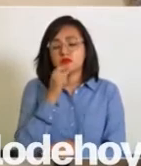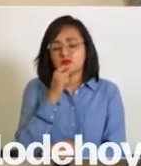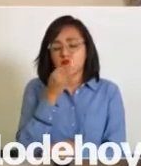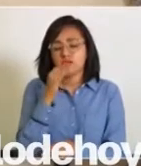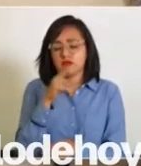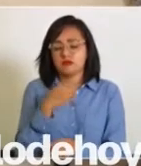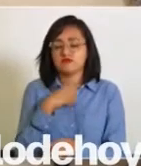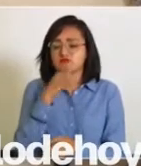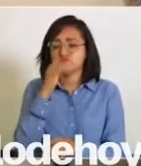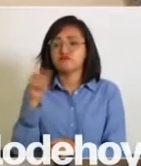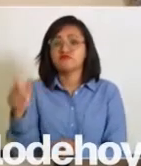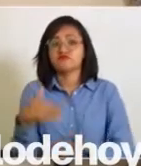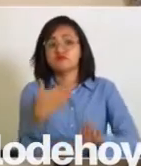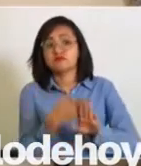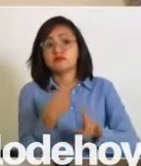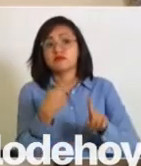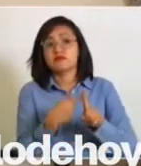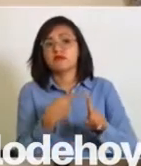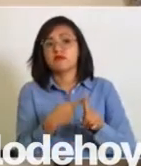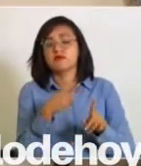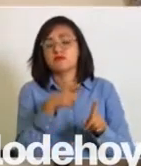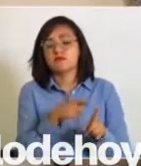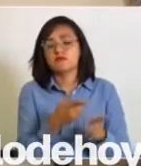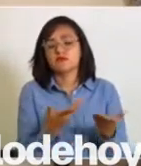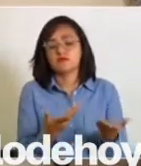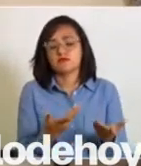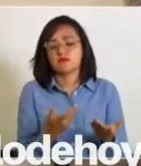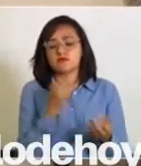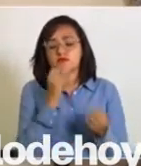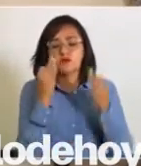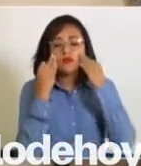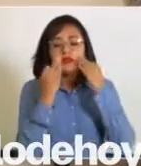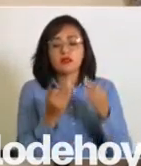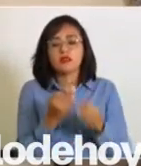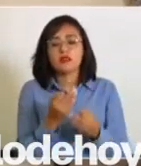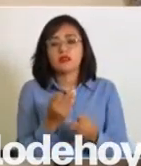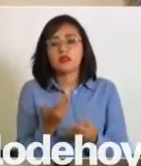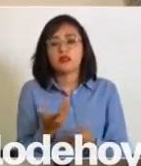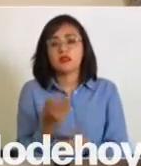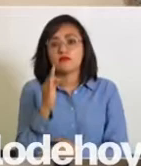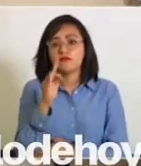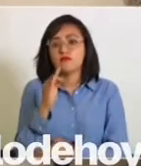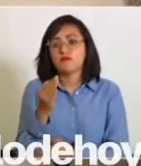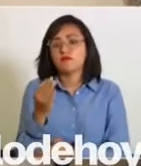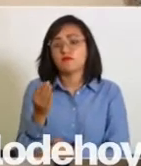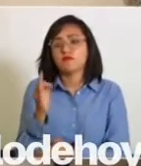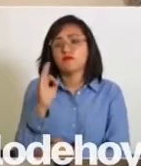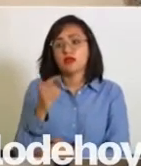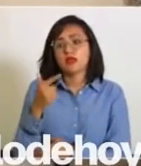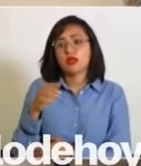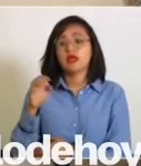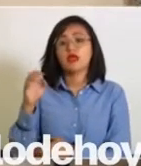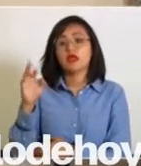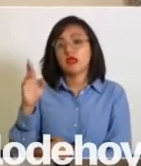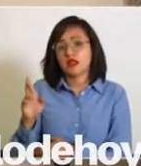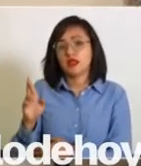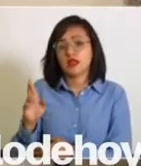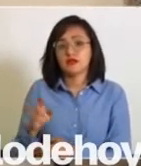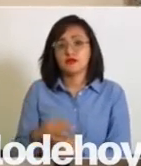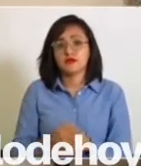y ante la delegación de la fiscalía general de la república